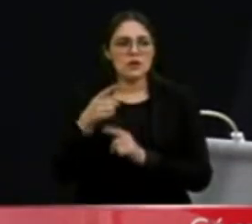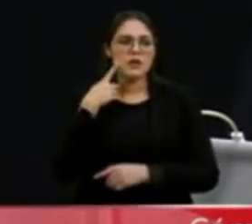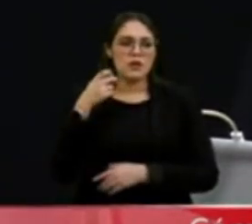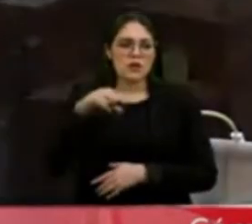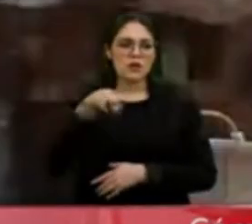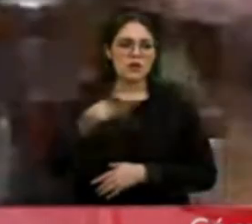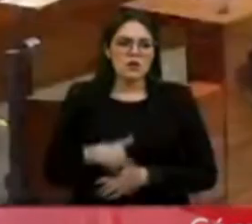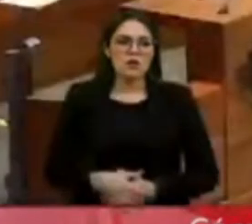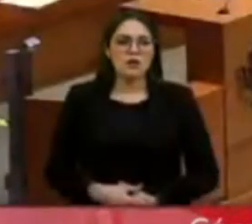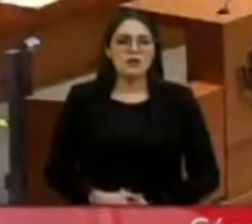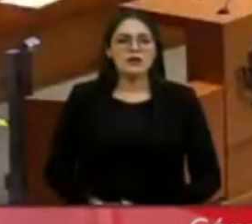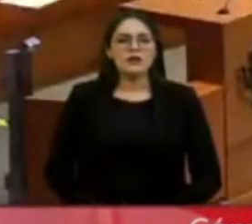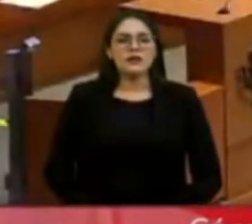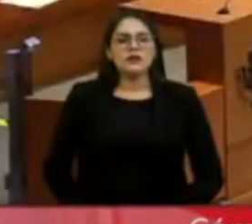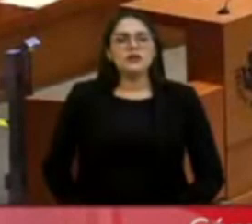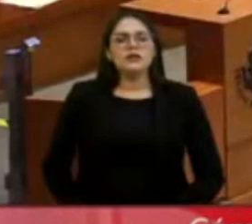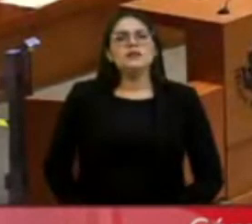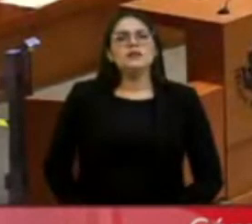Morena.